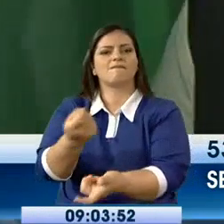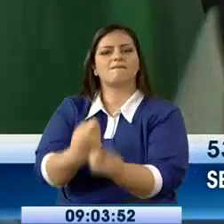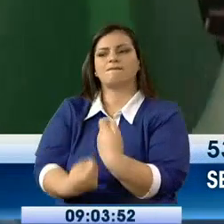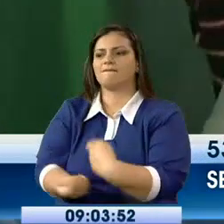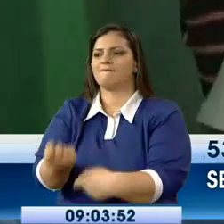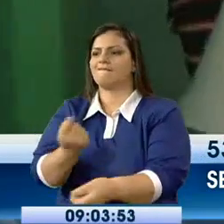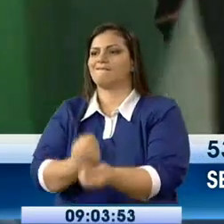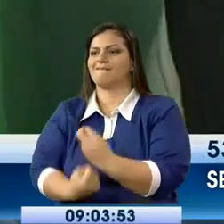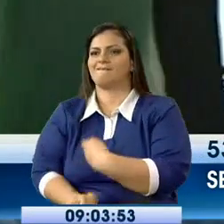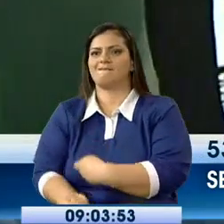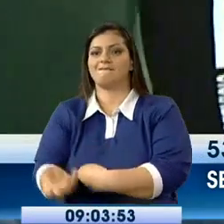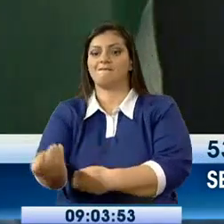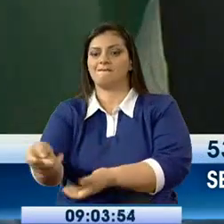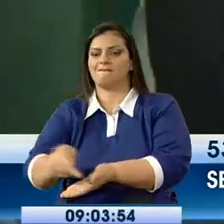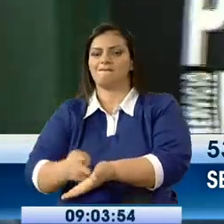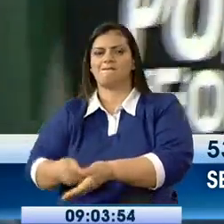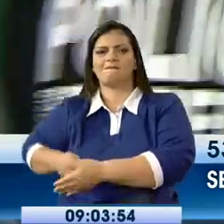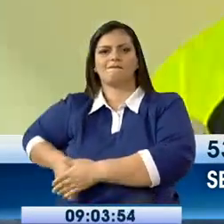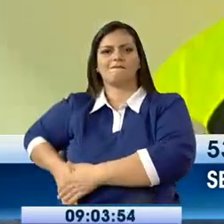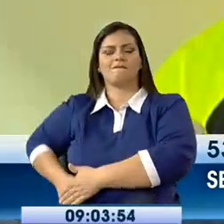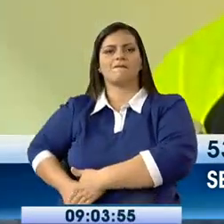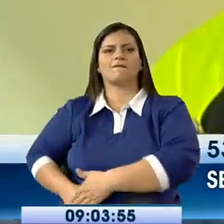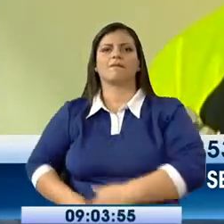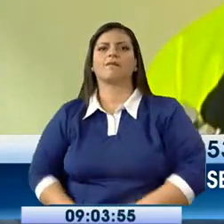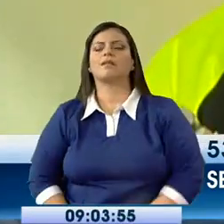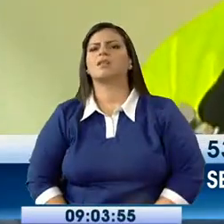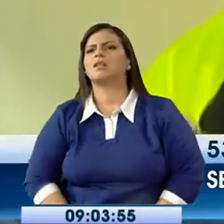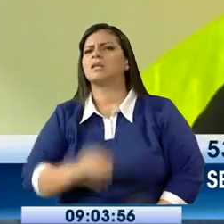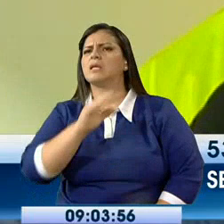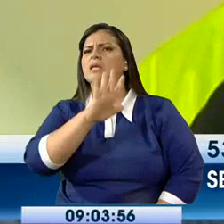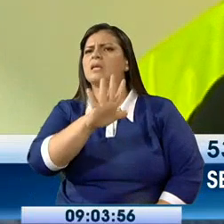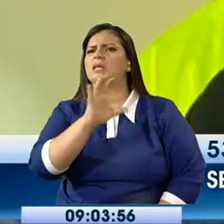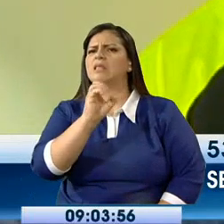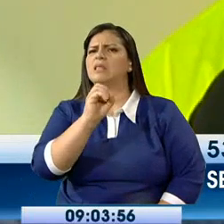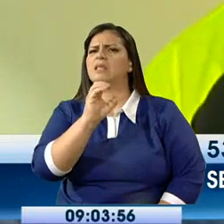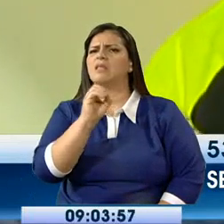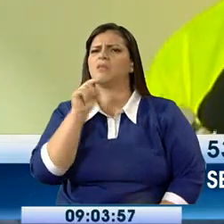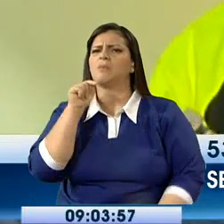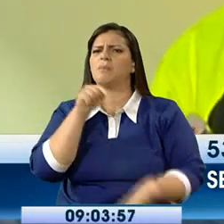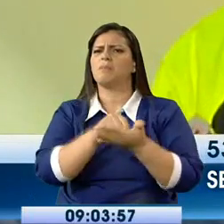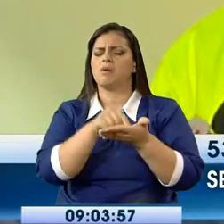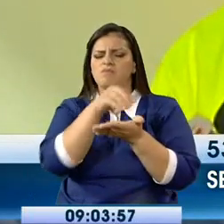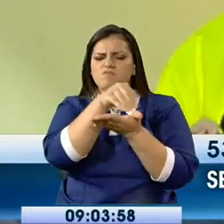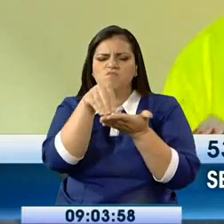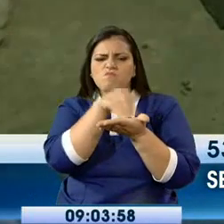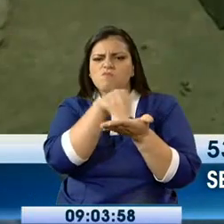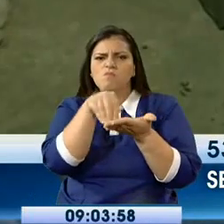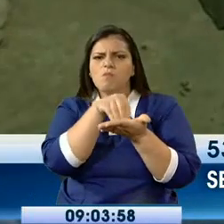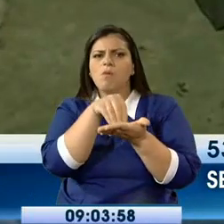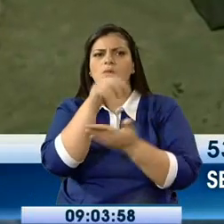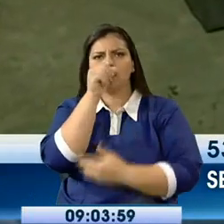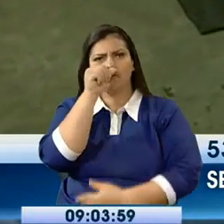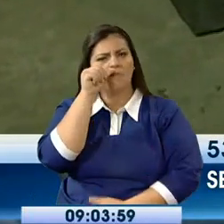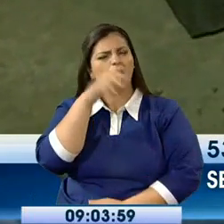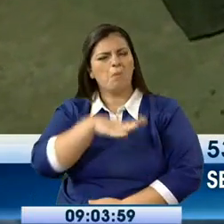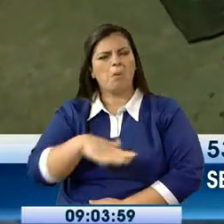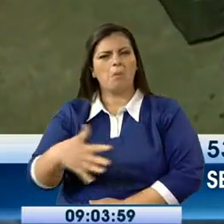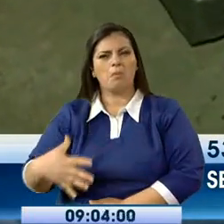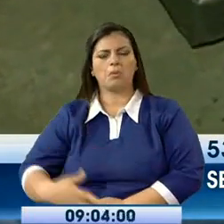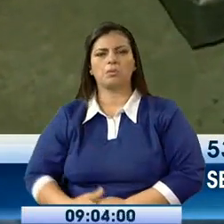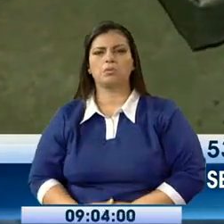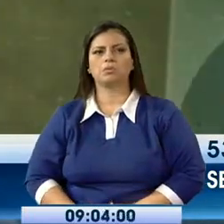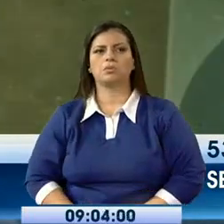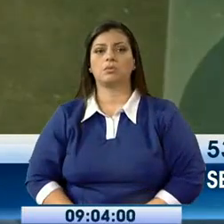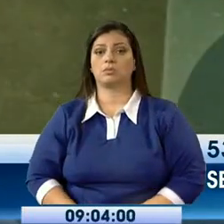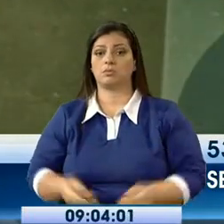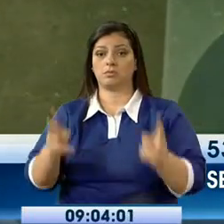Aproximadamente las dosis son más de 500.000 dosis, las cuales iban a ser distribuidas a nivel de todo este sector de esta ciudad. Además del alcaloide, fue